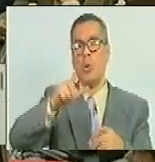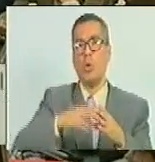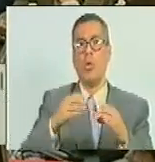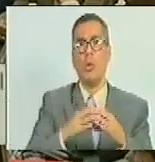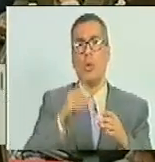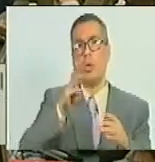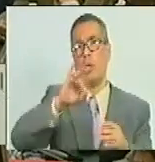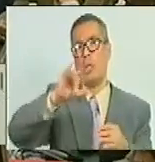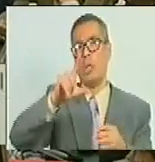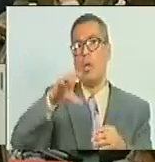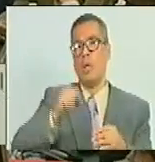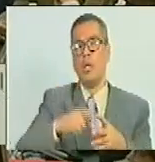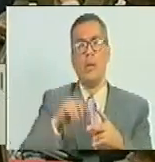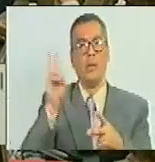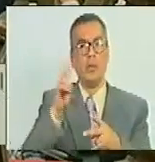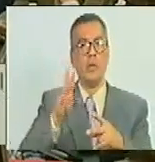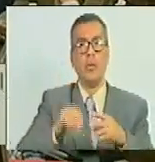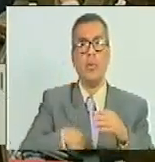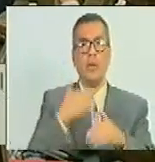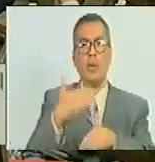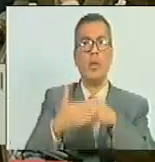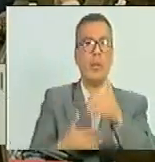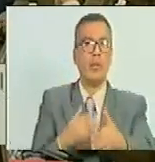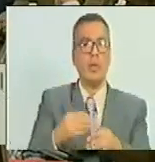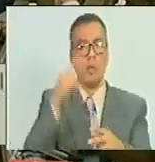de Bruselas, y así Venezuela avanza y